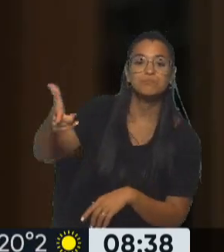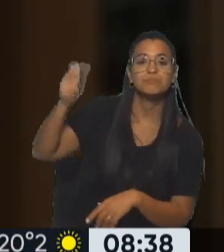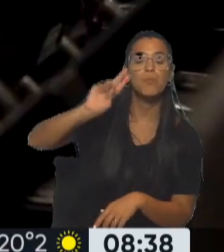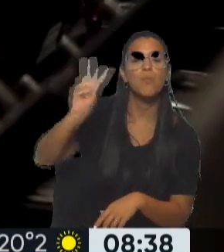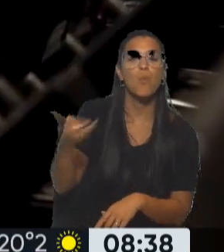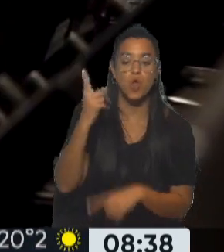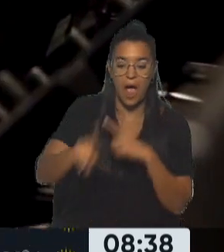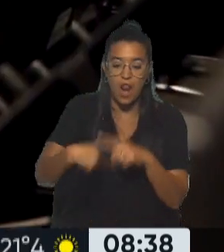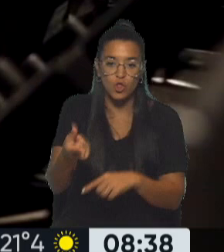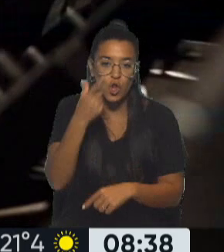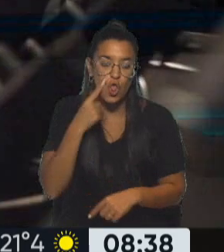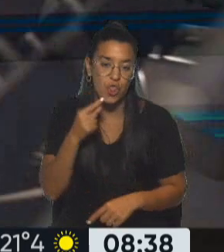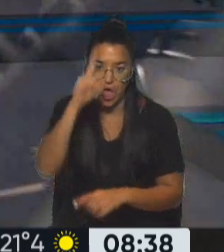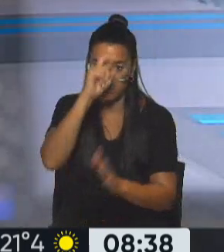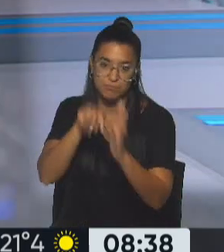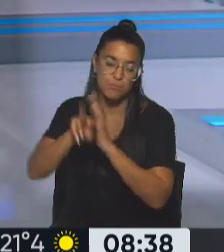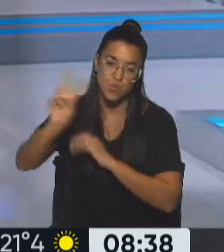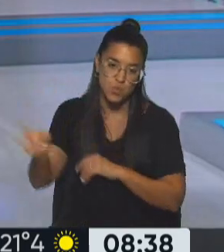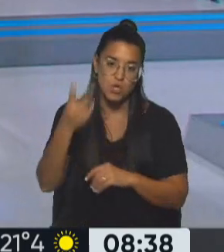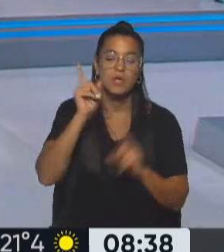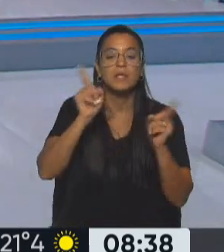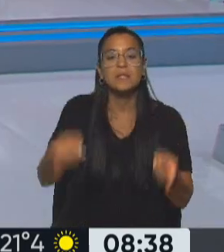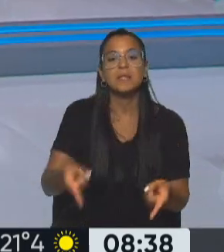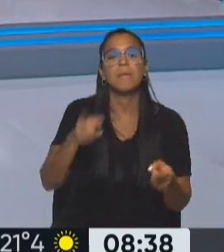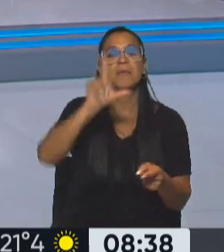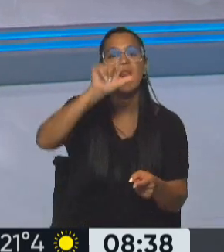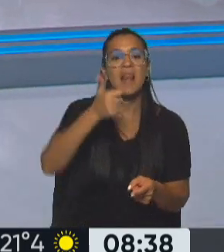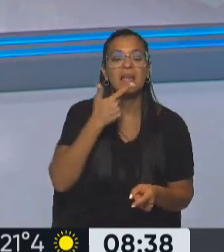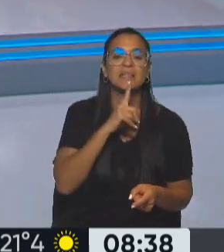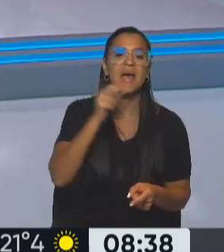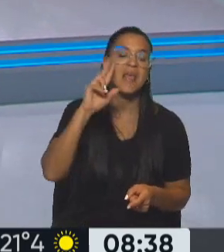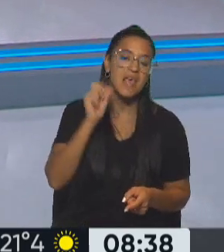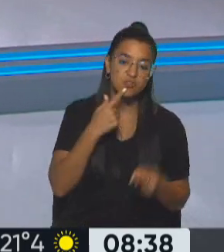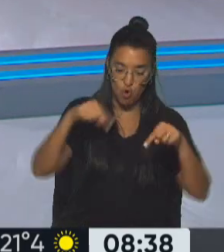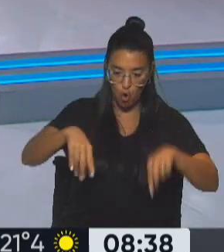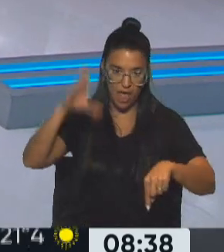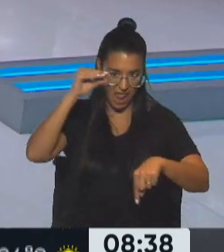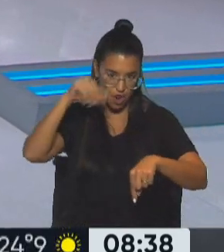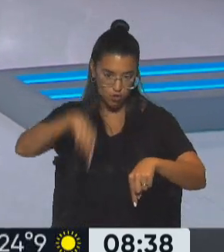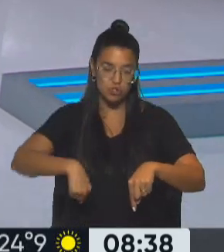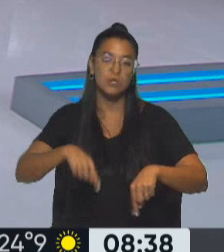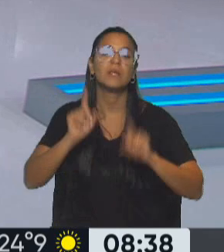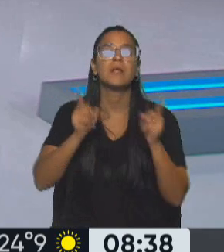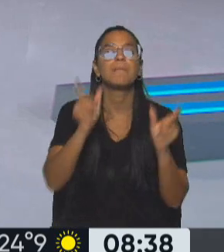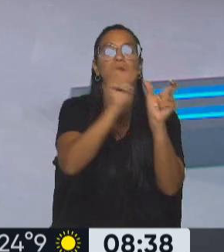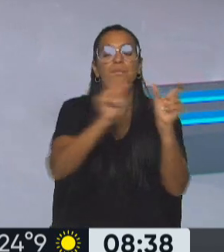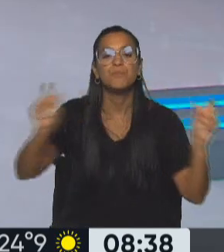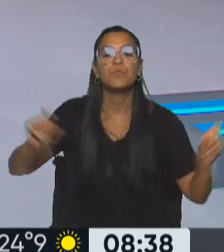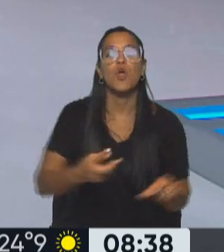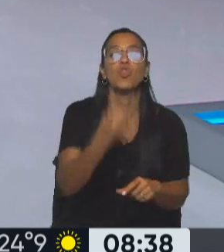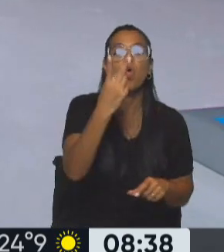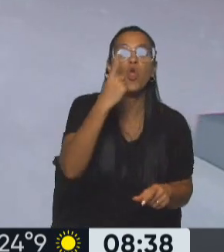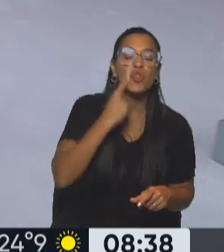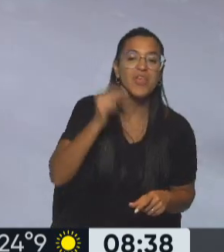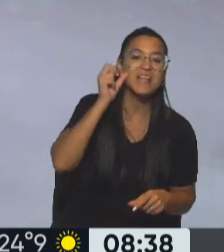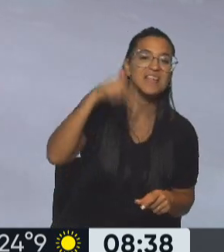madrugada el día siguiente en el hospital. También está el programa Las Tareas, que vas a poder conocer hoy a la noche, y el documental Dos Días en la